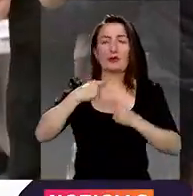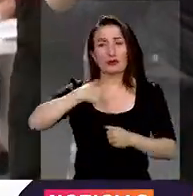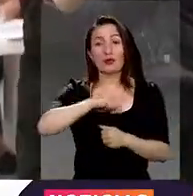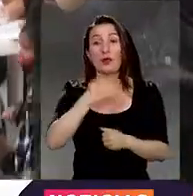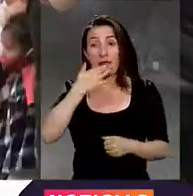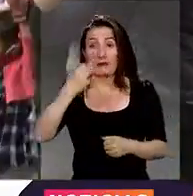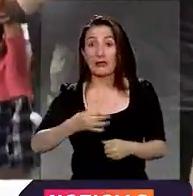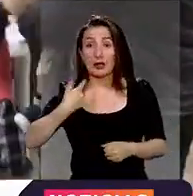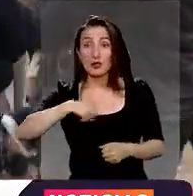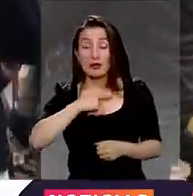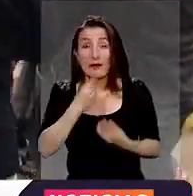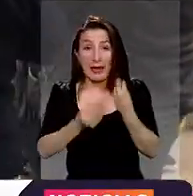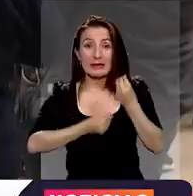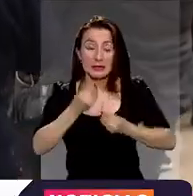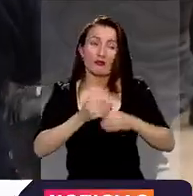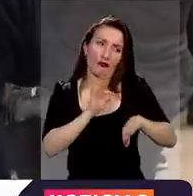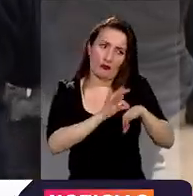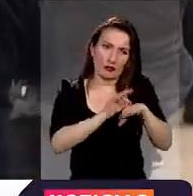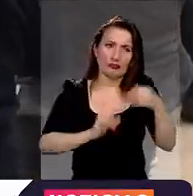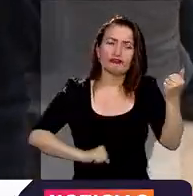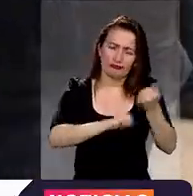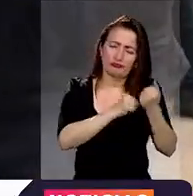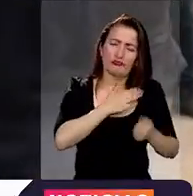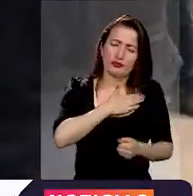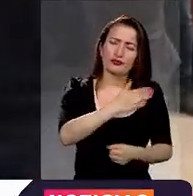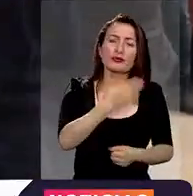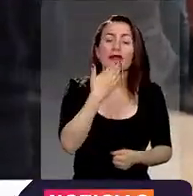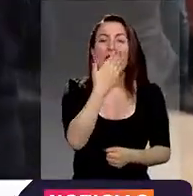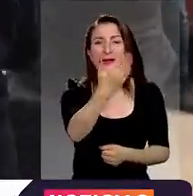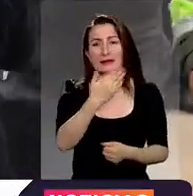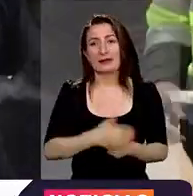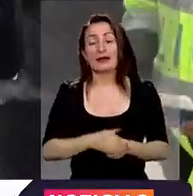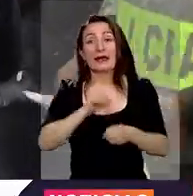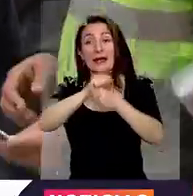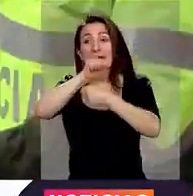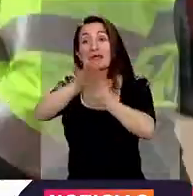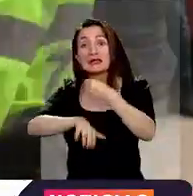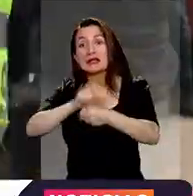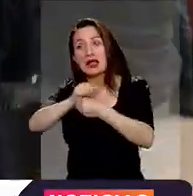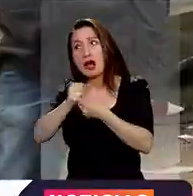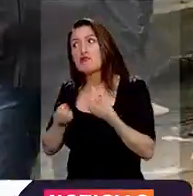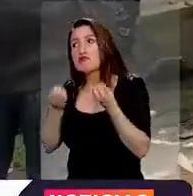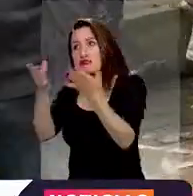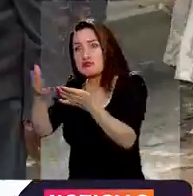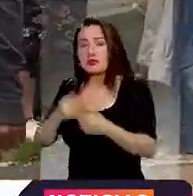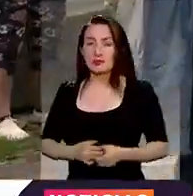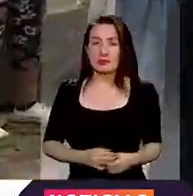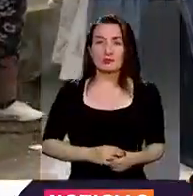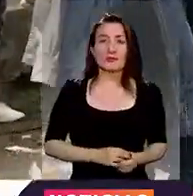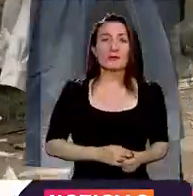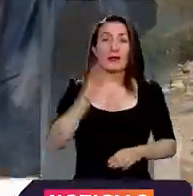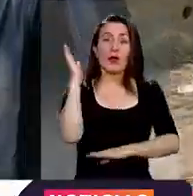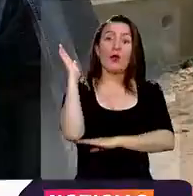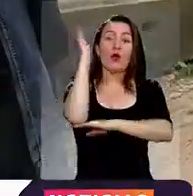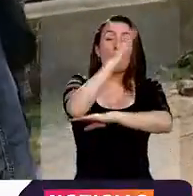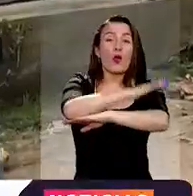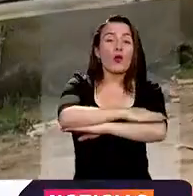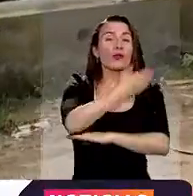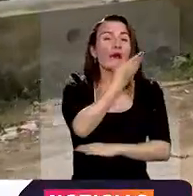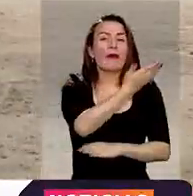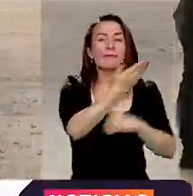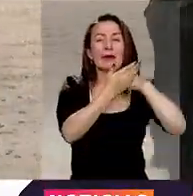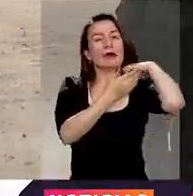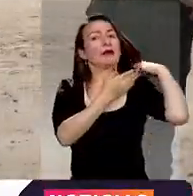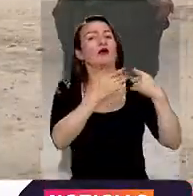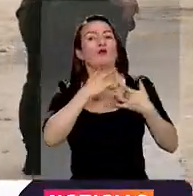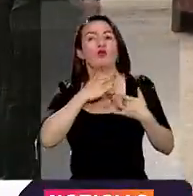si podemos hacer algo por la fundación, también. Con reciclaje les podemos colaborar. Durante la jornada se contó con la